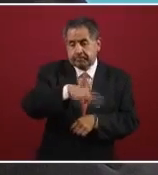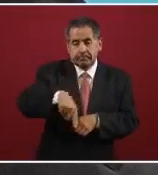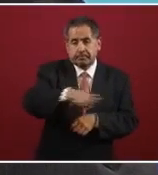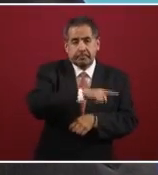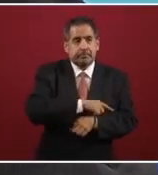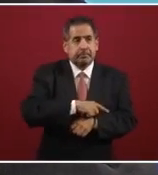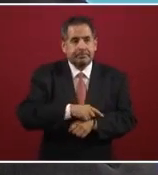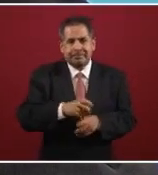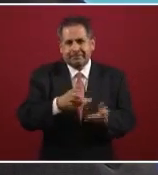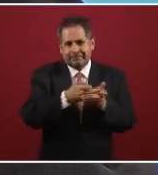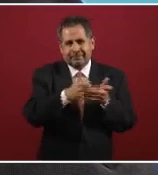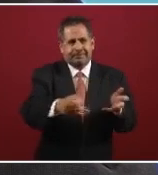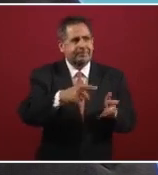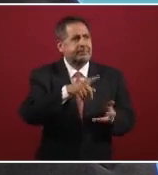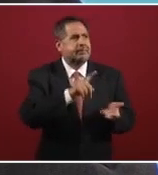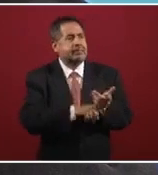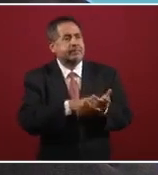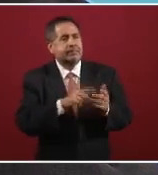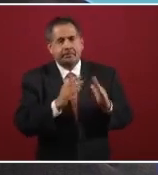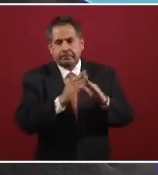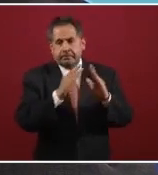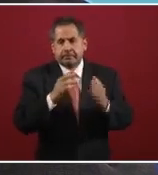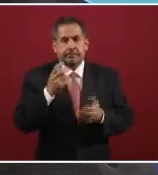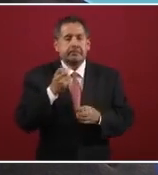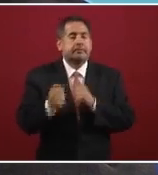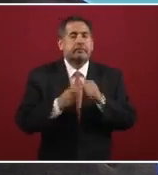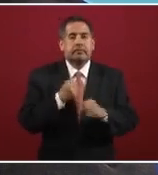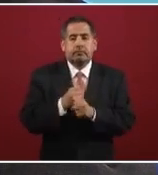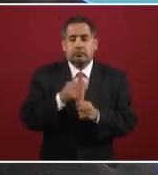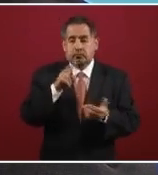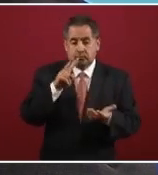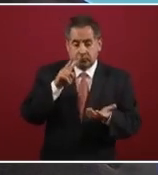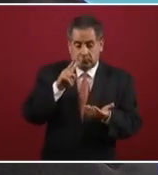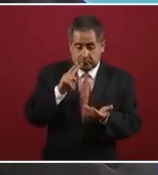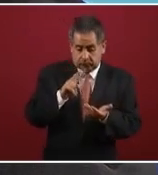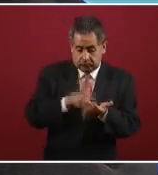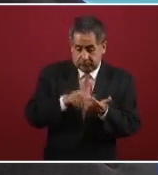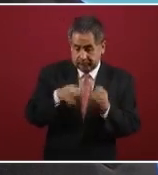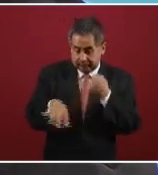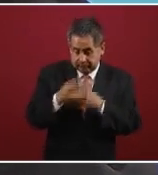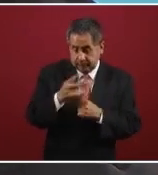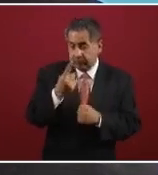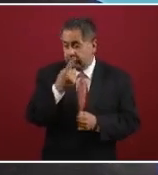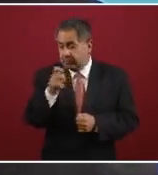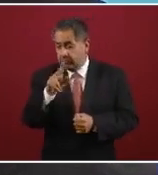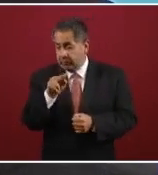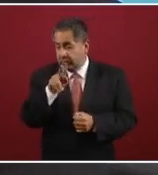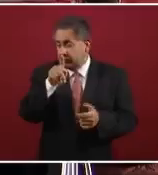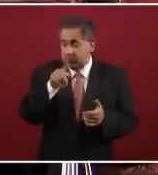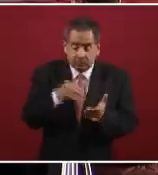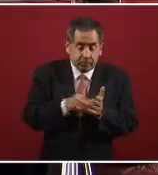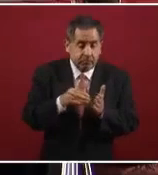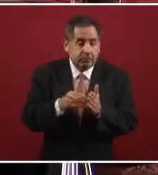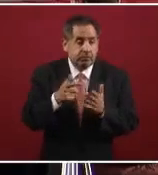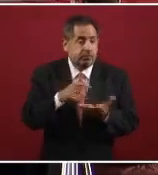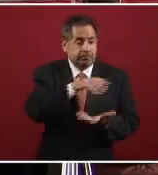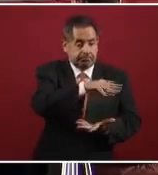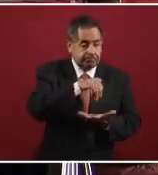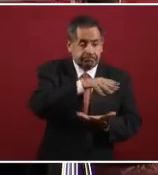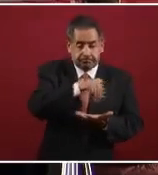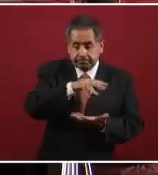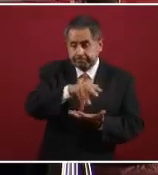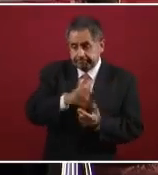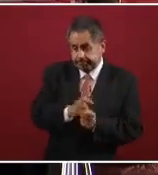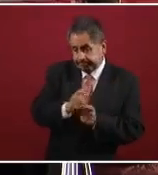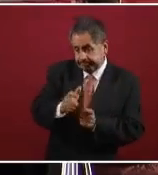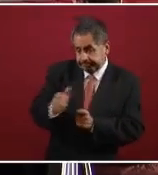esta propiedad en 2014 valuada en 181 millones de pesos todas las cuatro fuentes a donde se fueron los